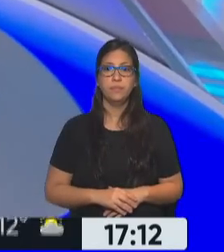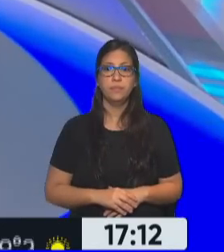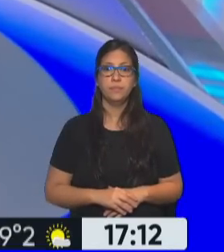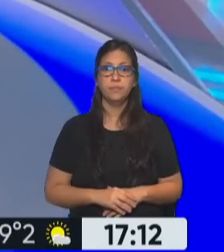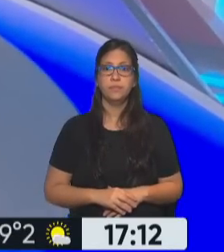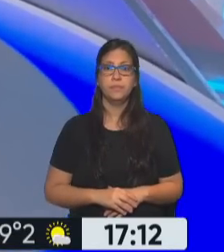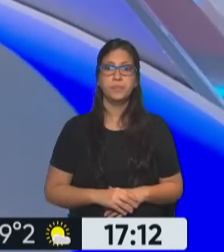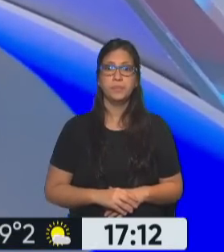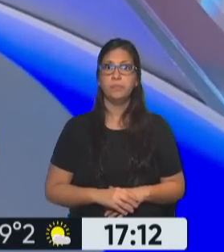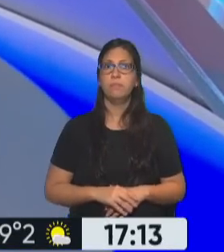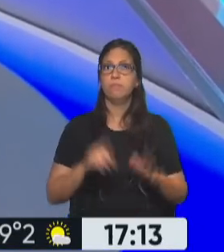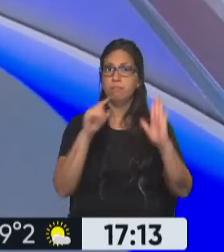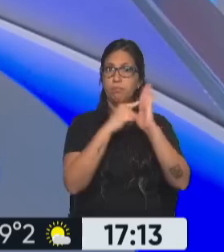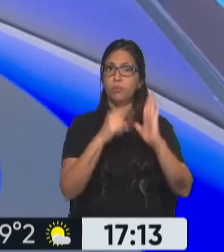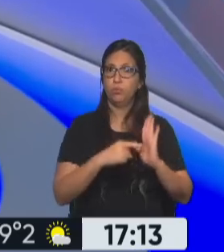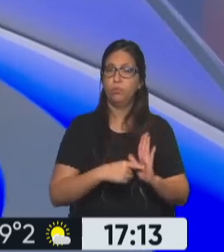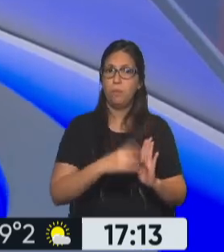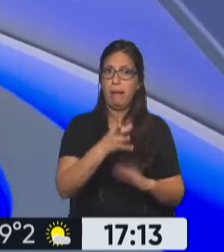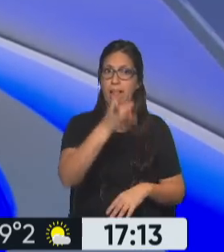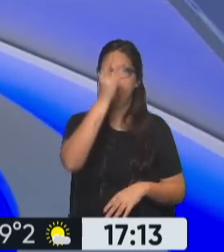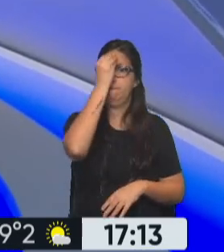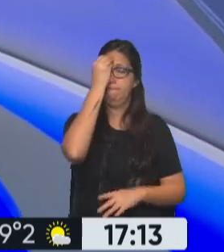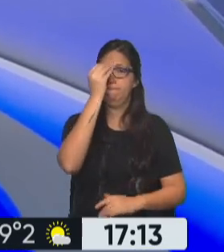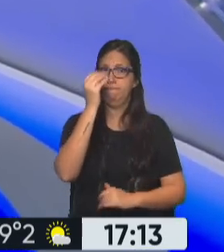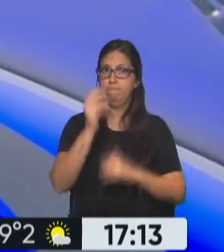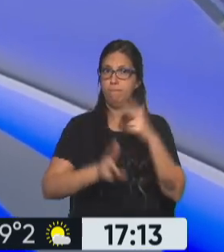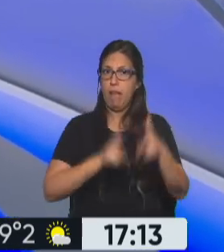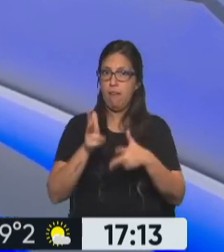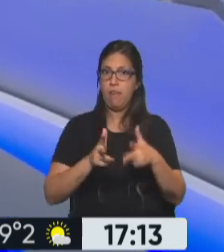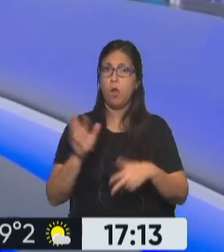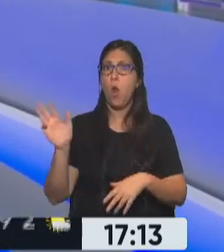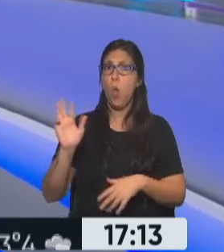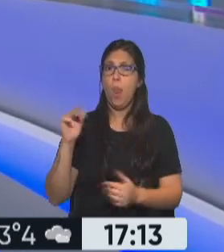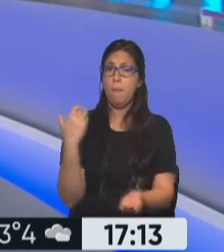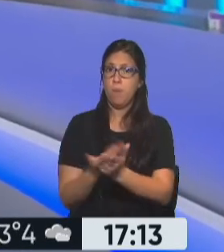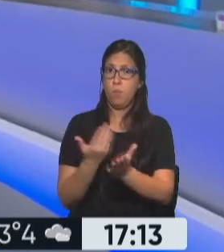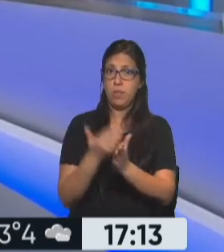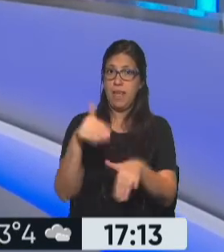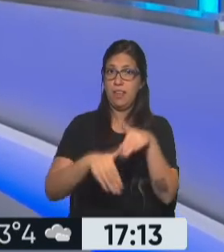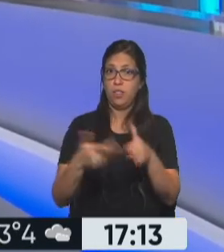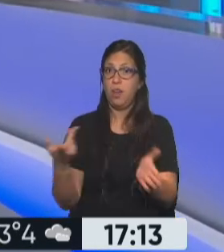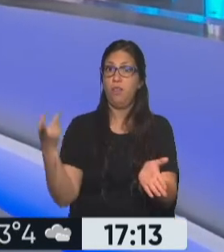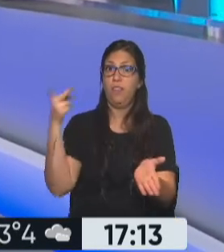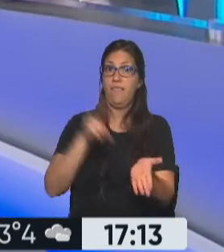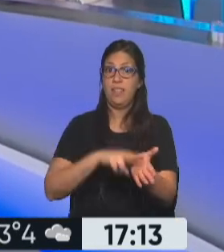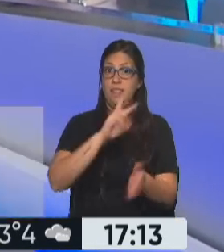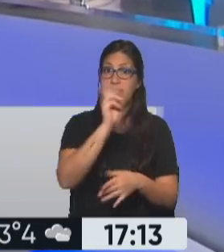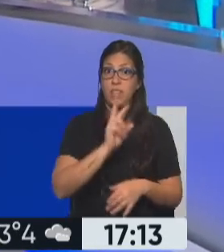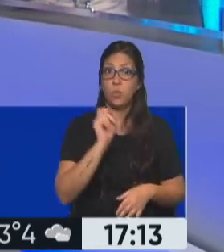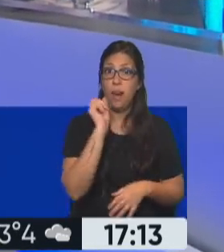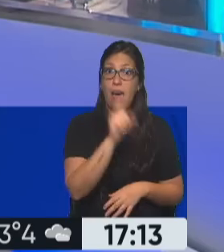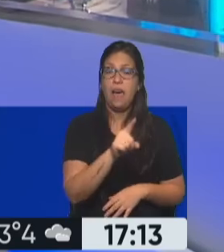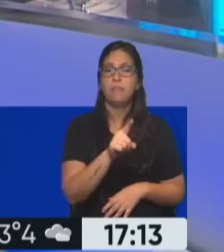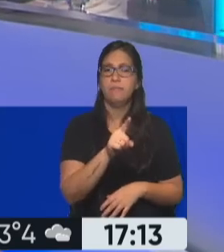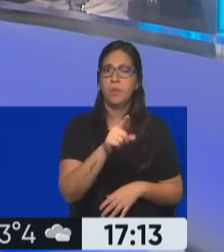Bueno, bien, varias cuestiones a tener en cuenta. Luego de la propuesta de Ignacio Lula da Silva de que se vuelvan a realizar las elecciones en Venezuela, en un primer momento, a través